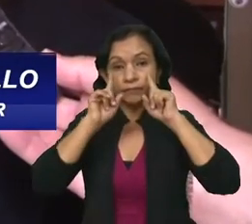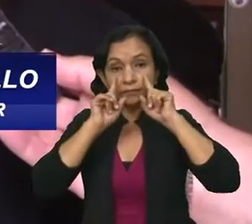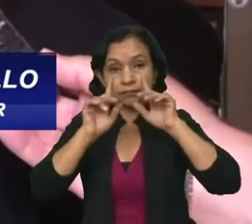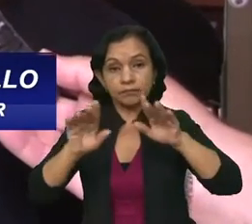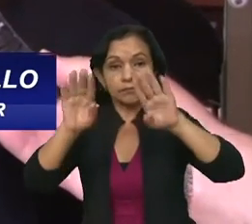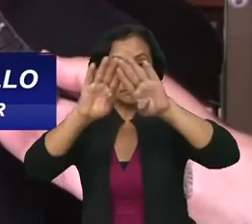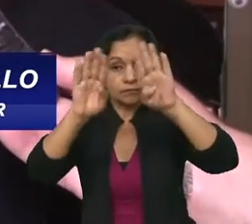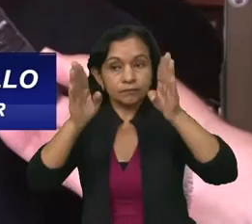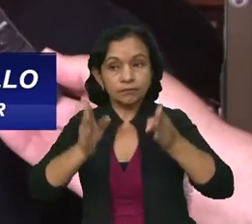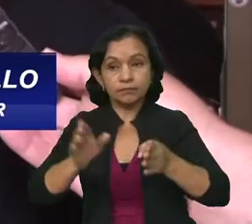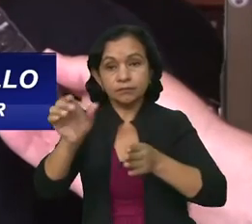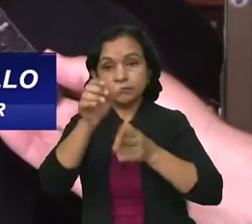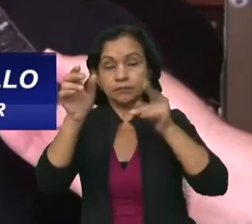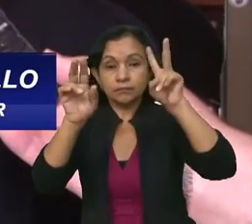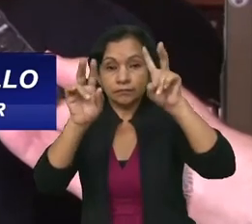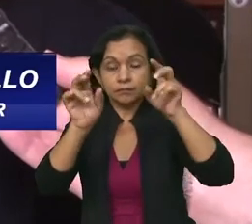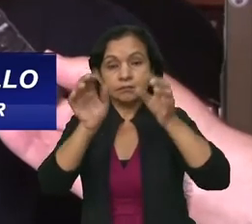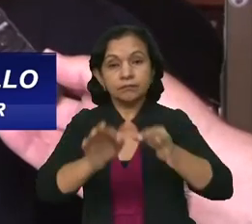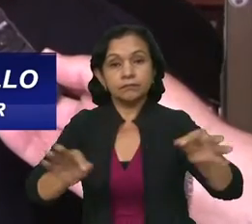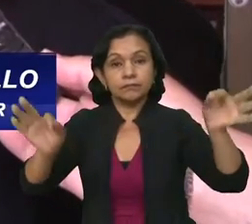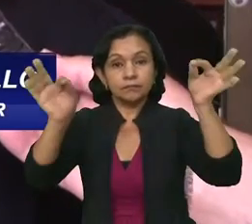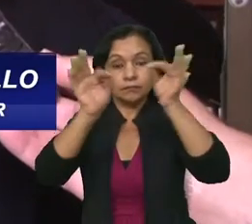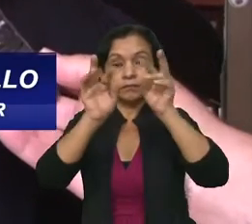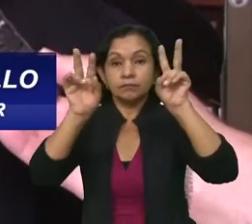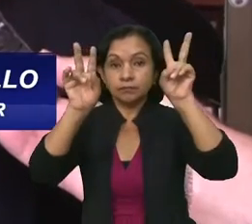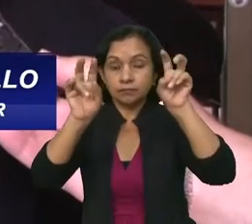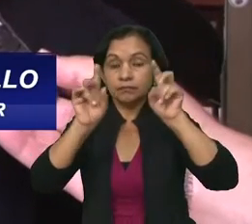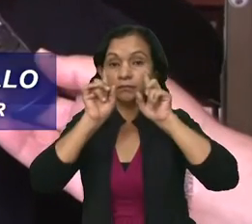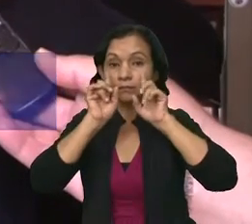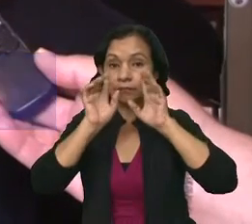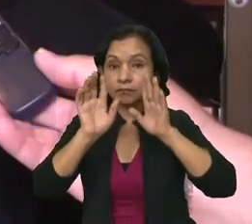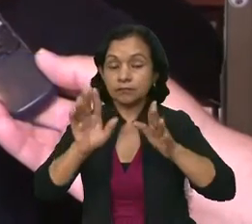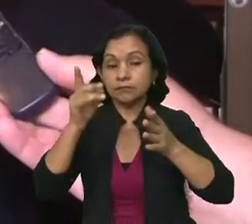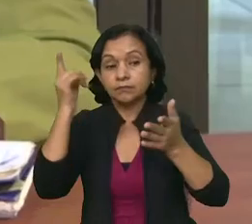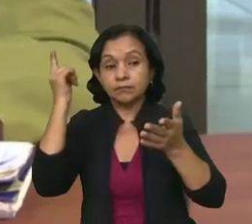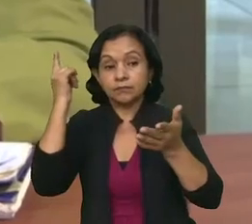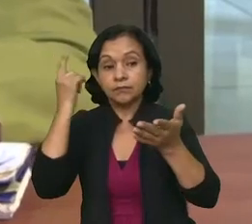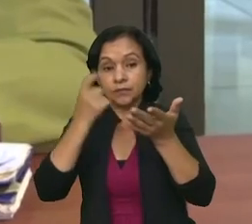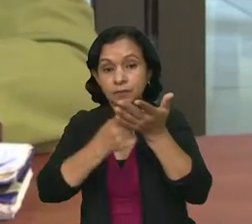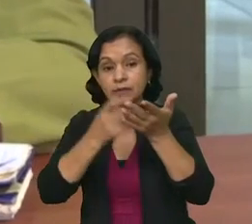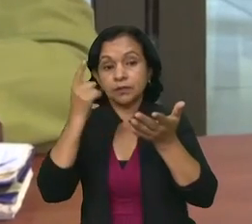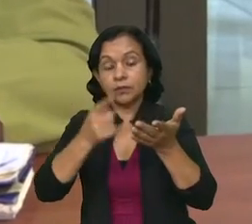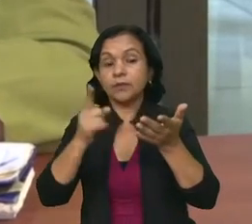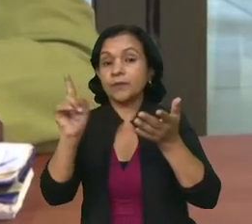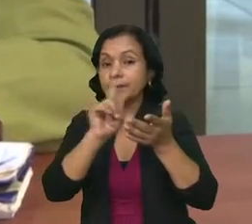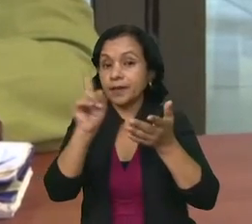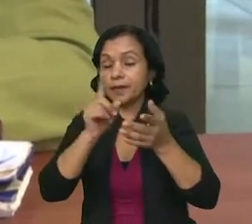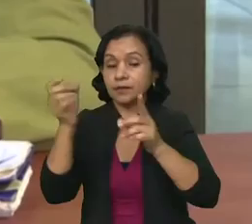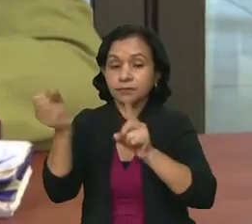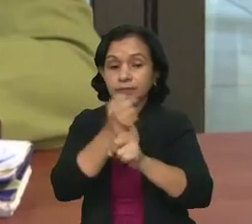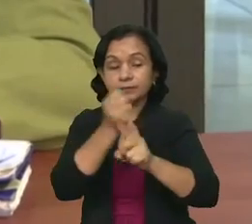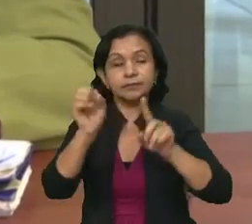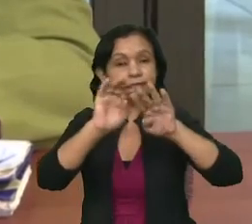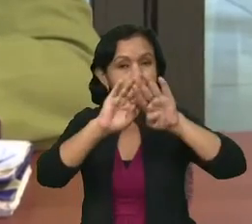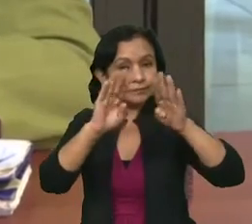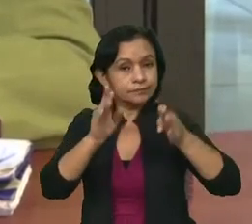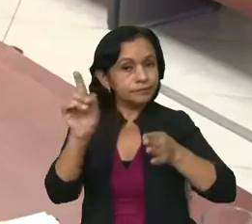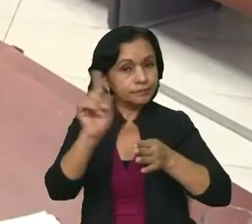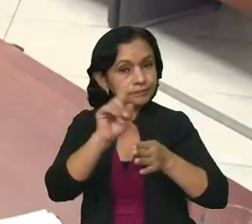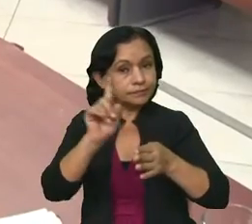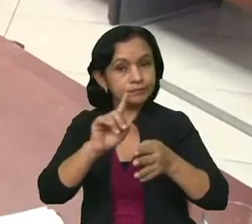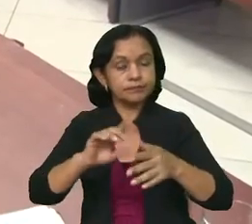otro tema muy importante, que es el tema de prevenir, sancionar y erradicar lo que es la violencia contra las mujeres.